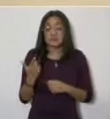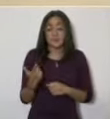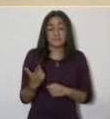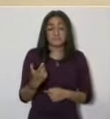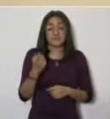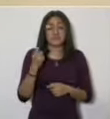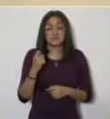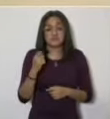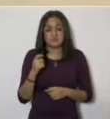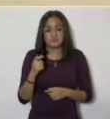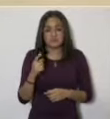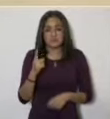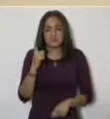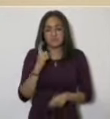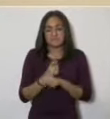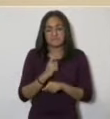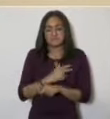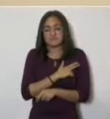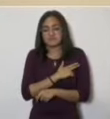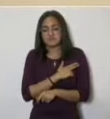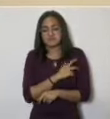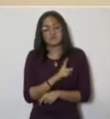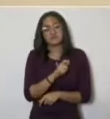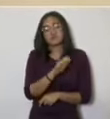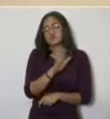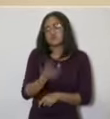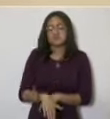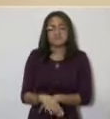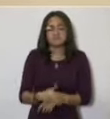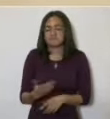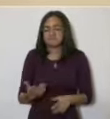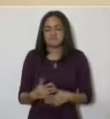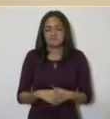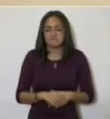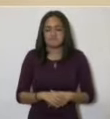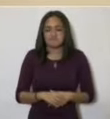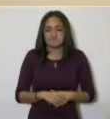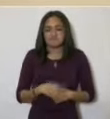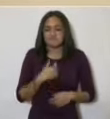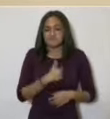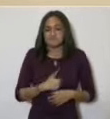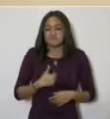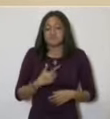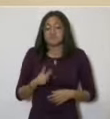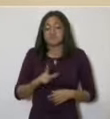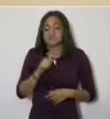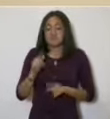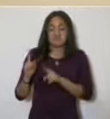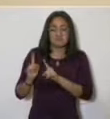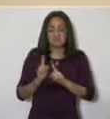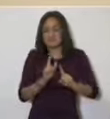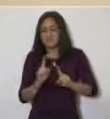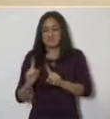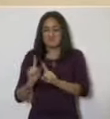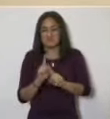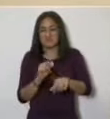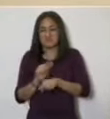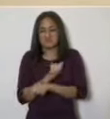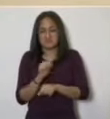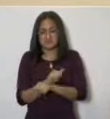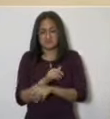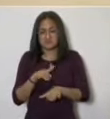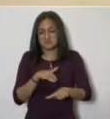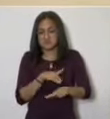disparo primero fue herido y después falleció inmediata y empezó la persecución y